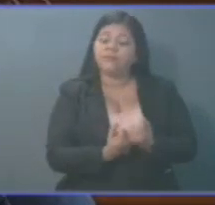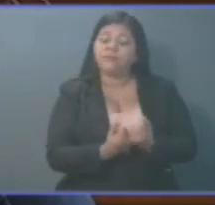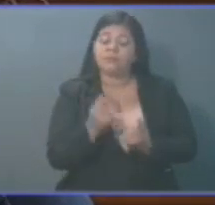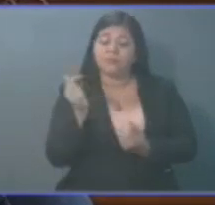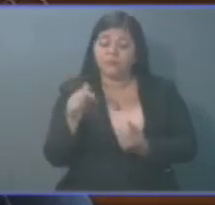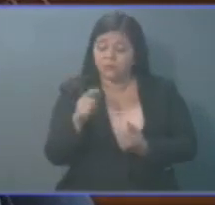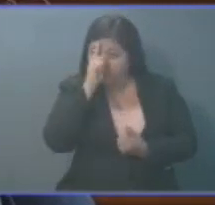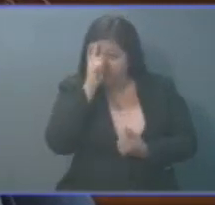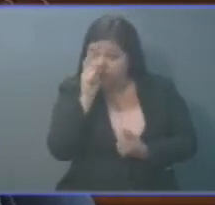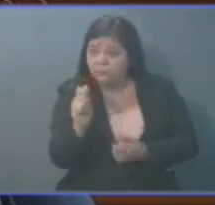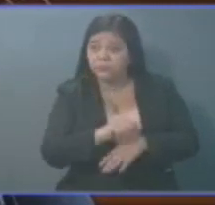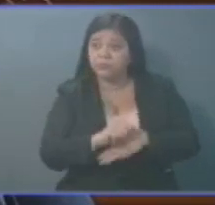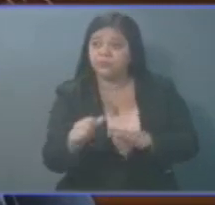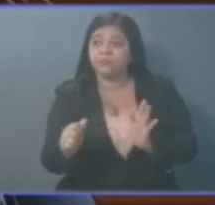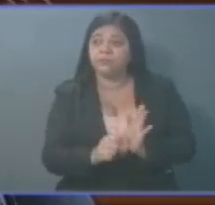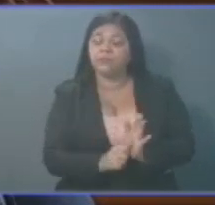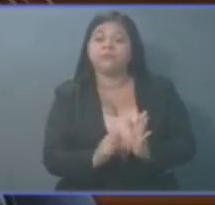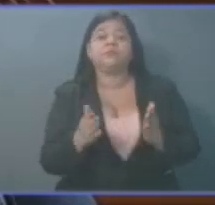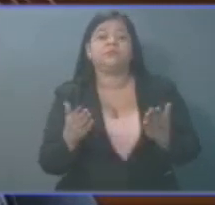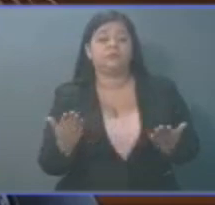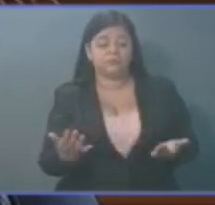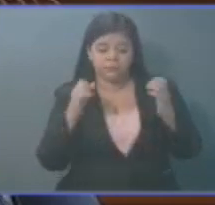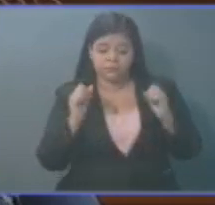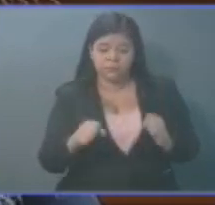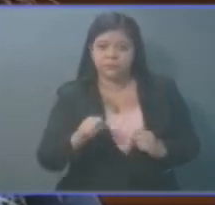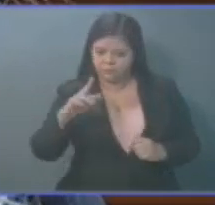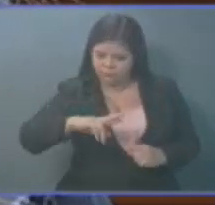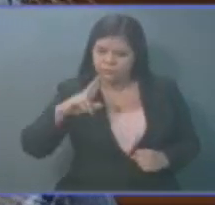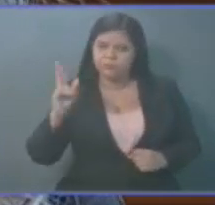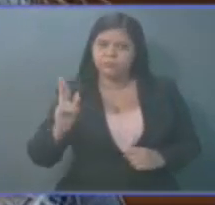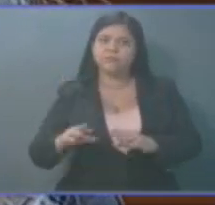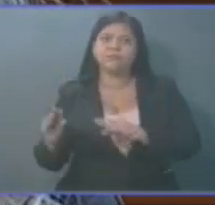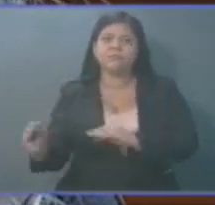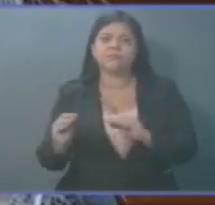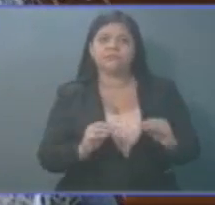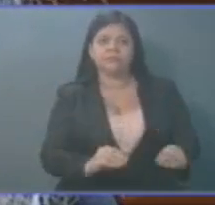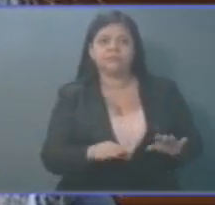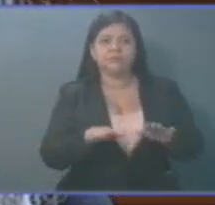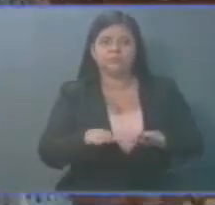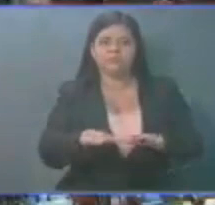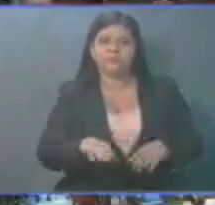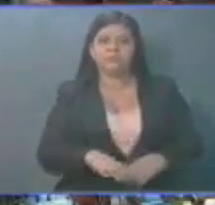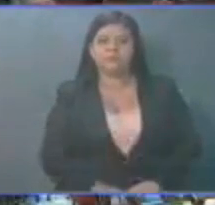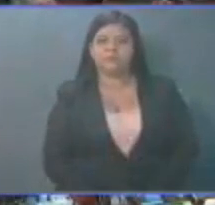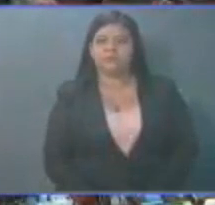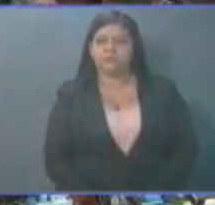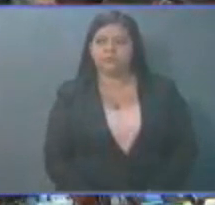esta honorable asamblea para que esto pueda ser realidad. Gracias, presidente.